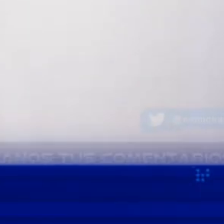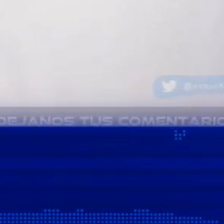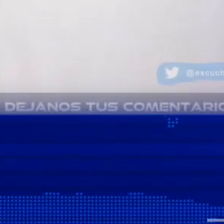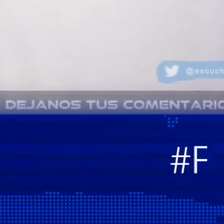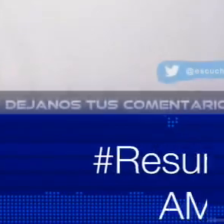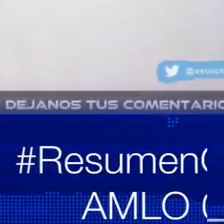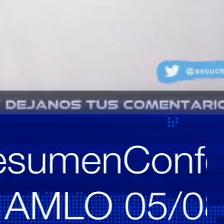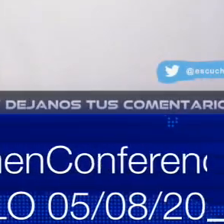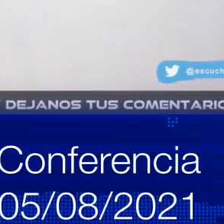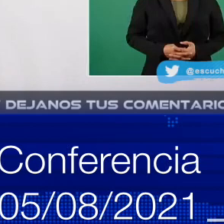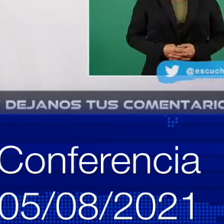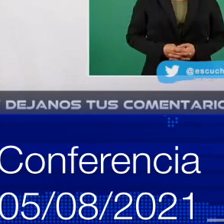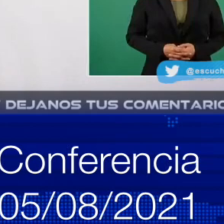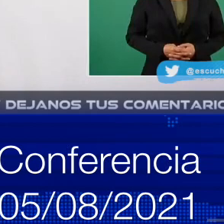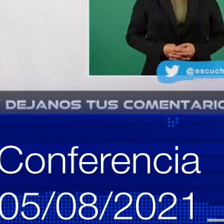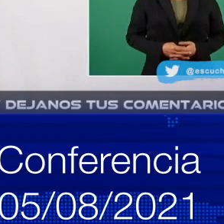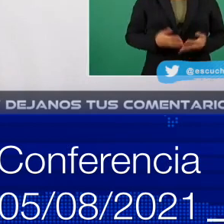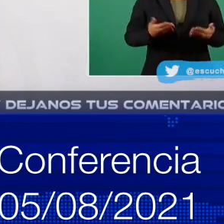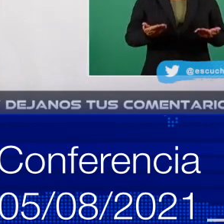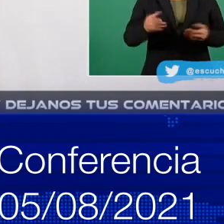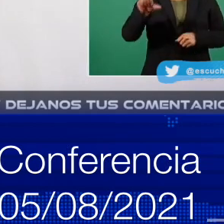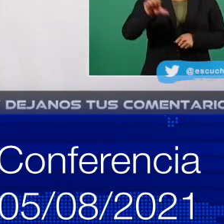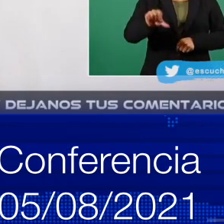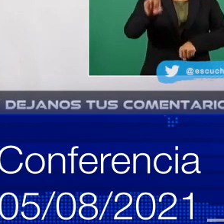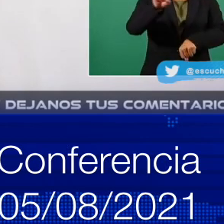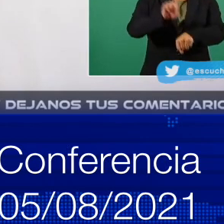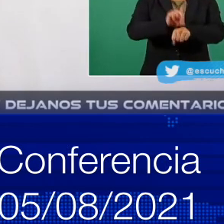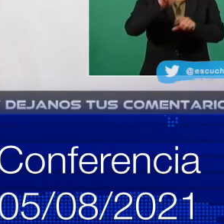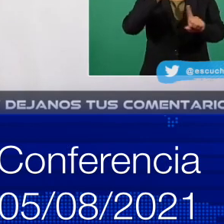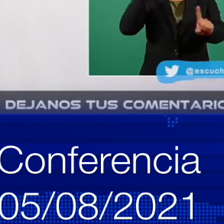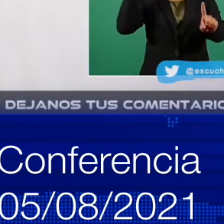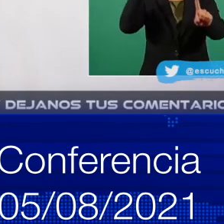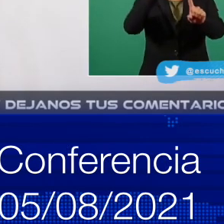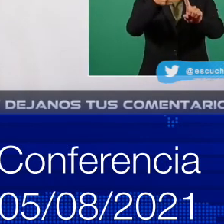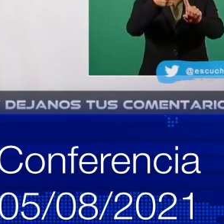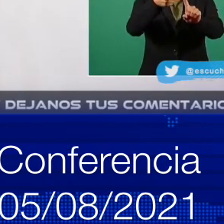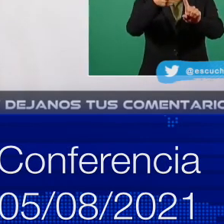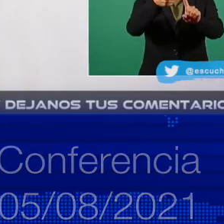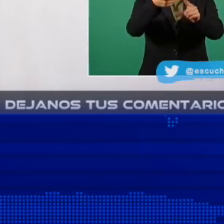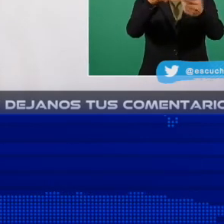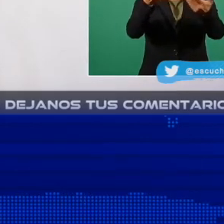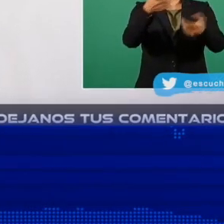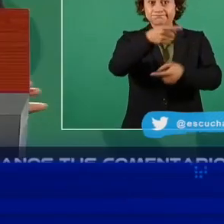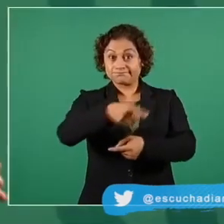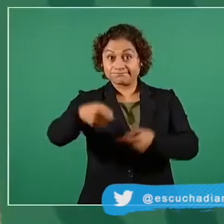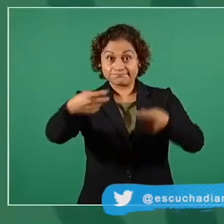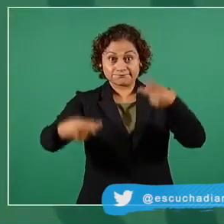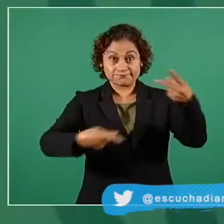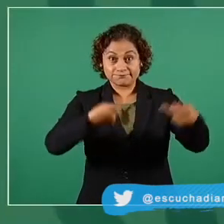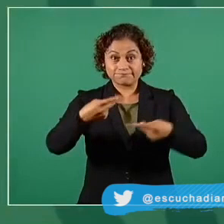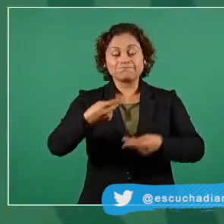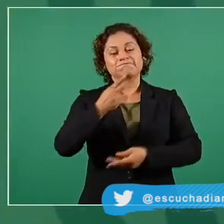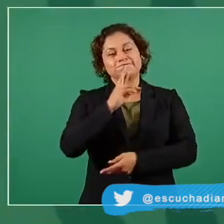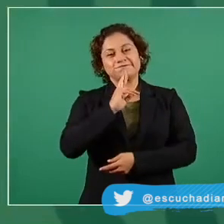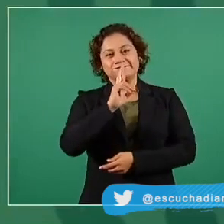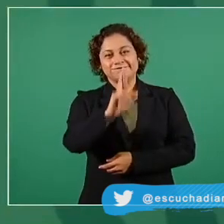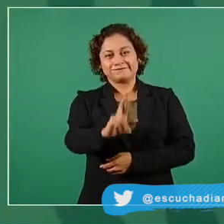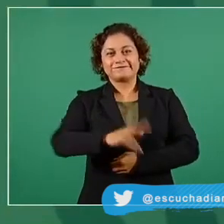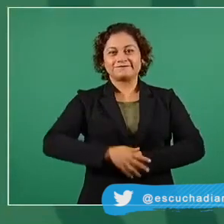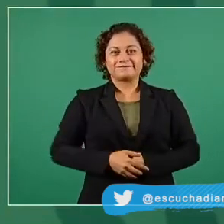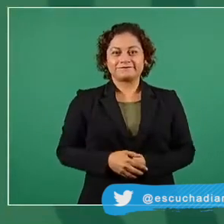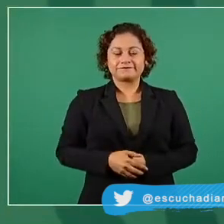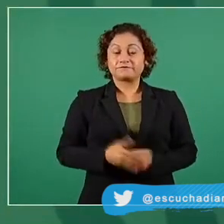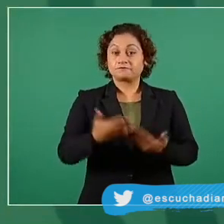El día de hoy lo vamos a dedicar a contestar preguntas. El día de hoy el